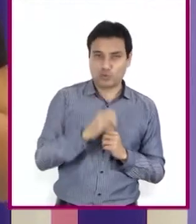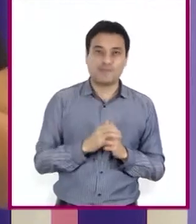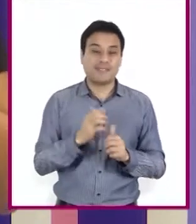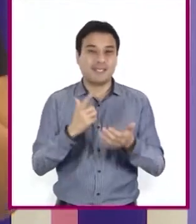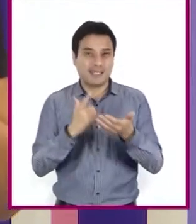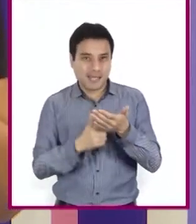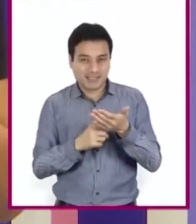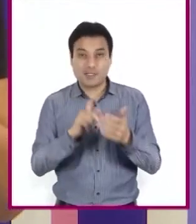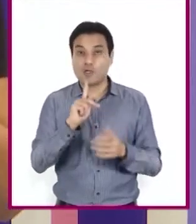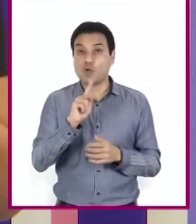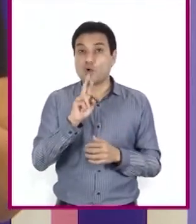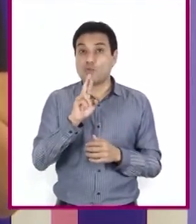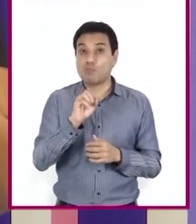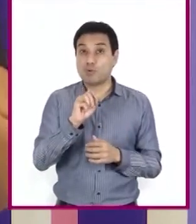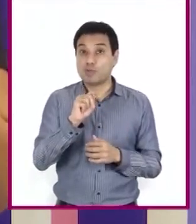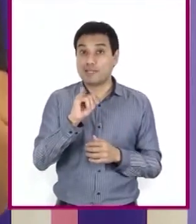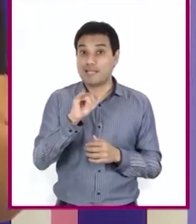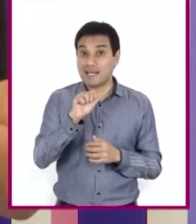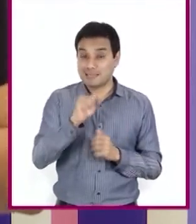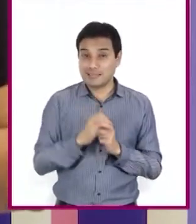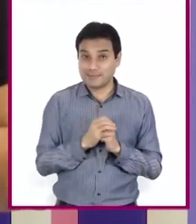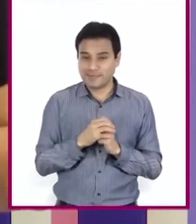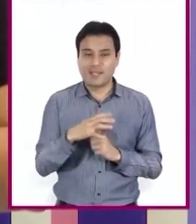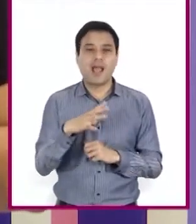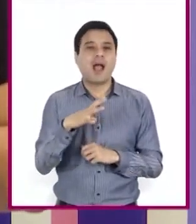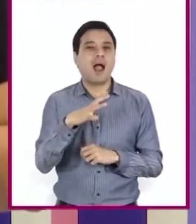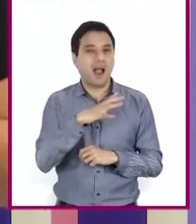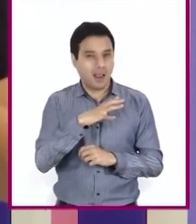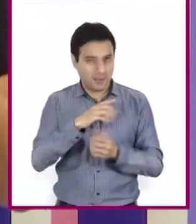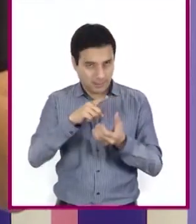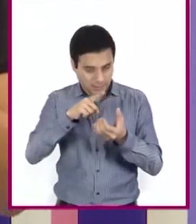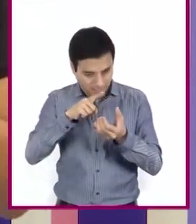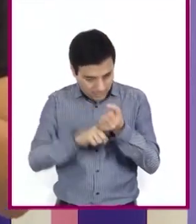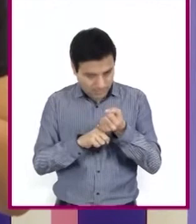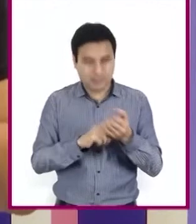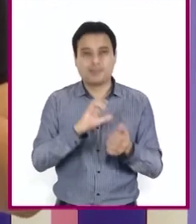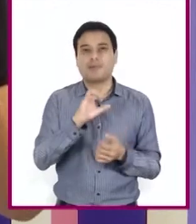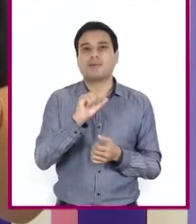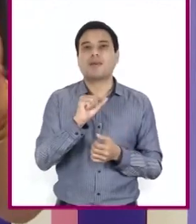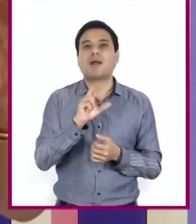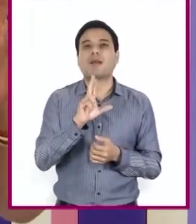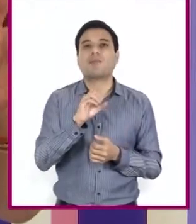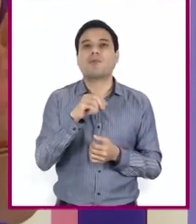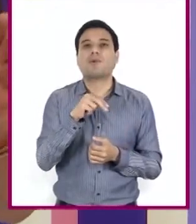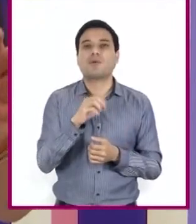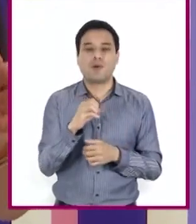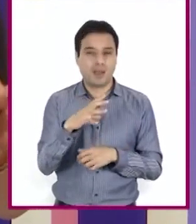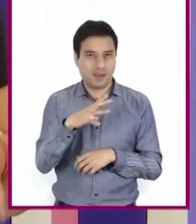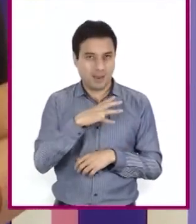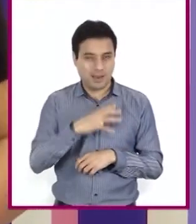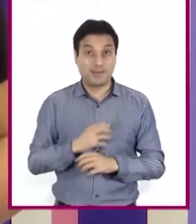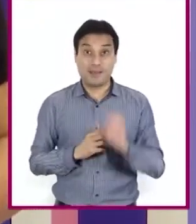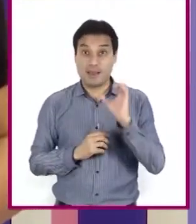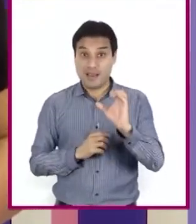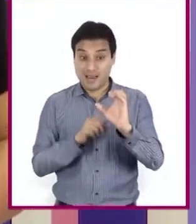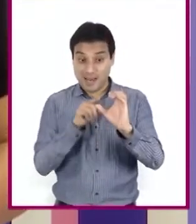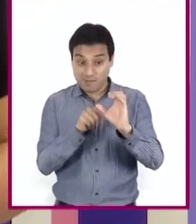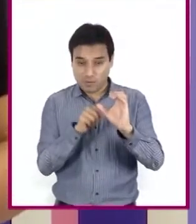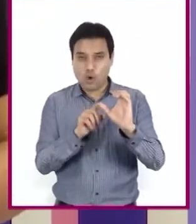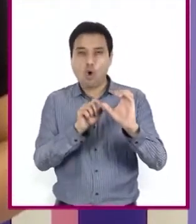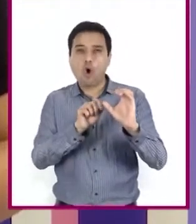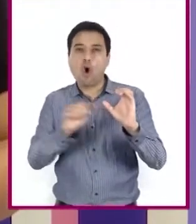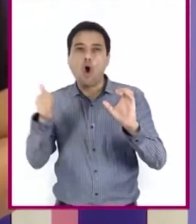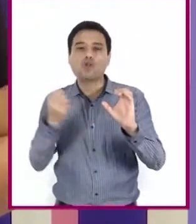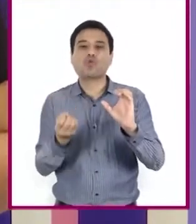proteínas están conformados por un esqueleto de carbono y unidos a diferentes elementos y con